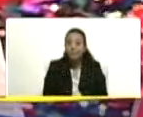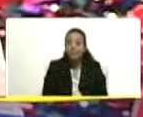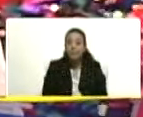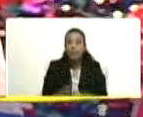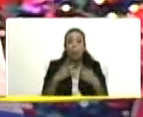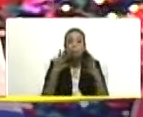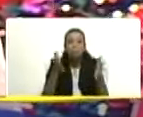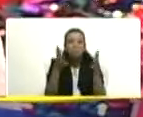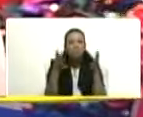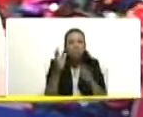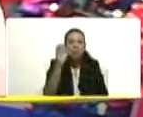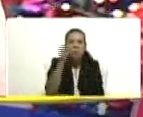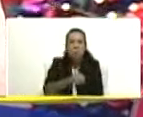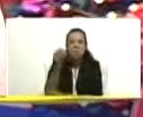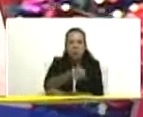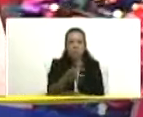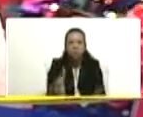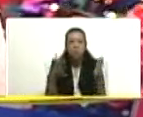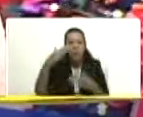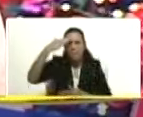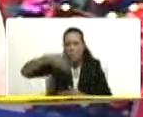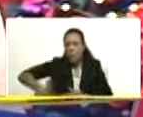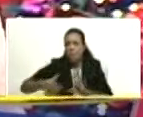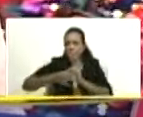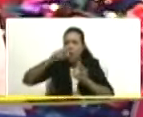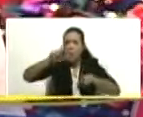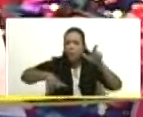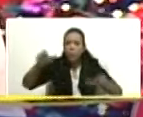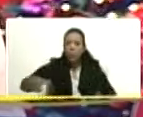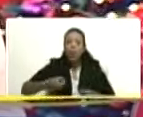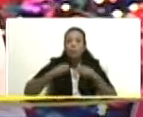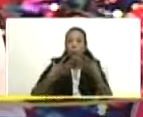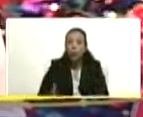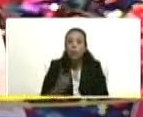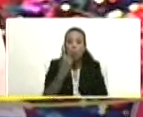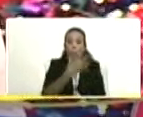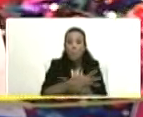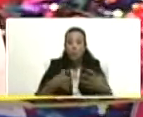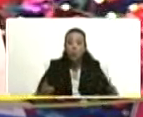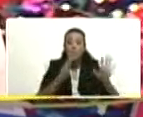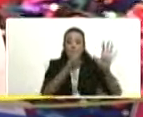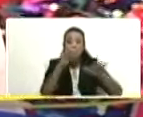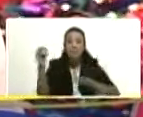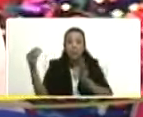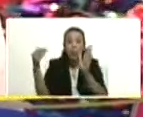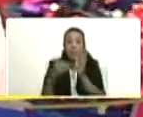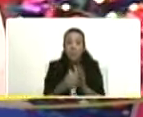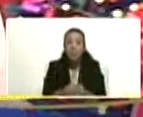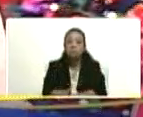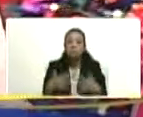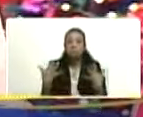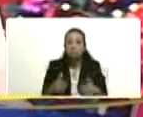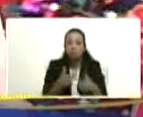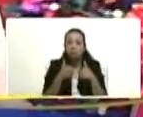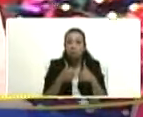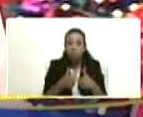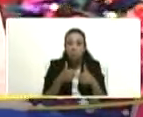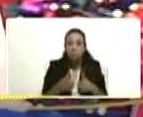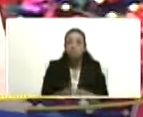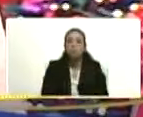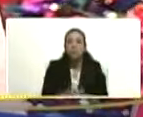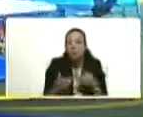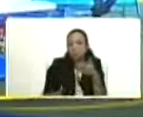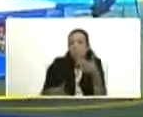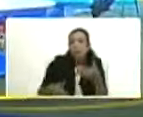salimos victoriosos en la Unión Cívico-Militar y entregamos la vivienda 2.700.000. Y